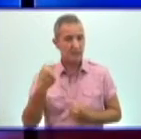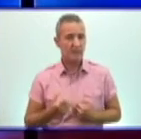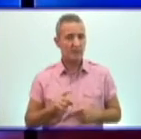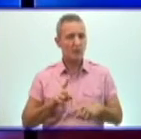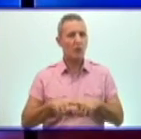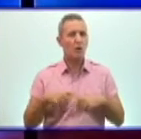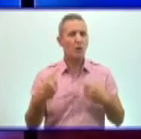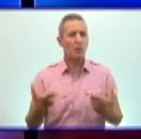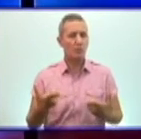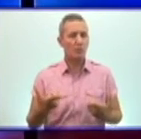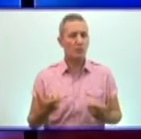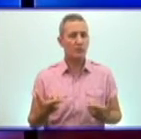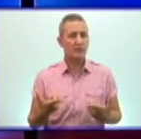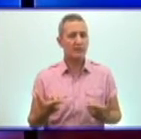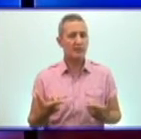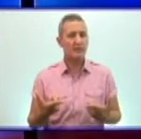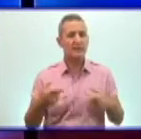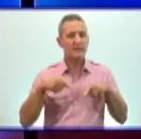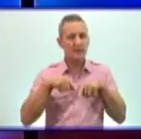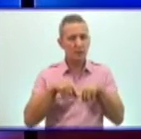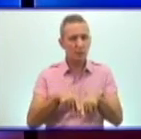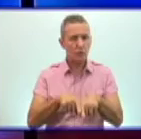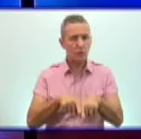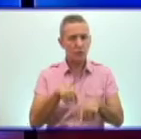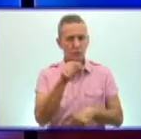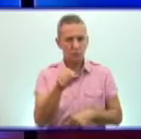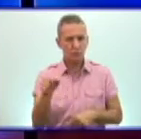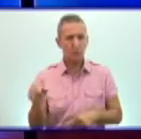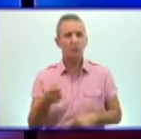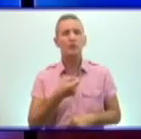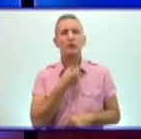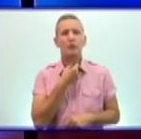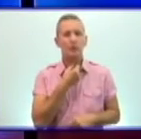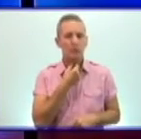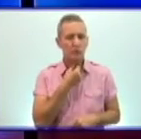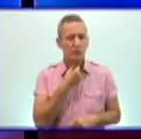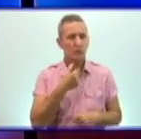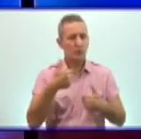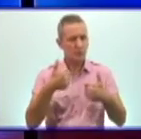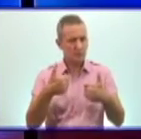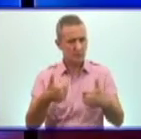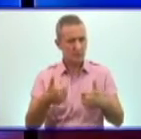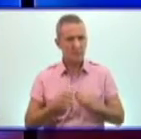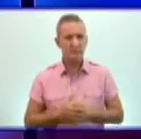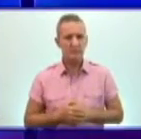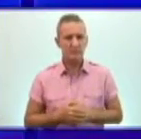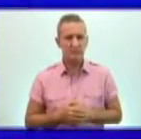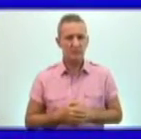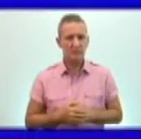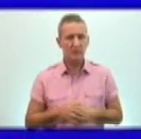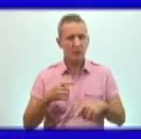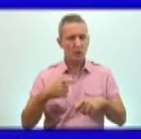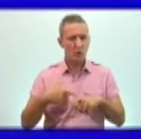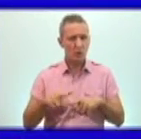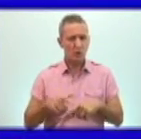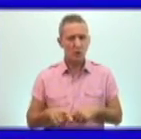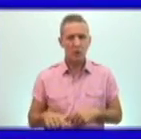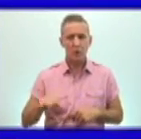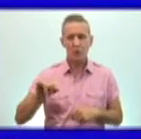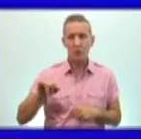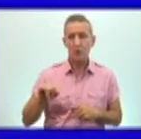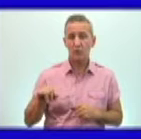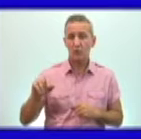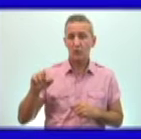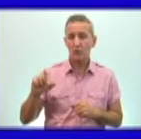qué ponerse del lado de los pobres merece honor. De igual manera dice José de la Luz y Caballero, la ley invariable de la